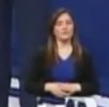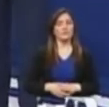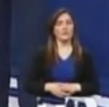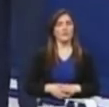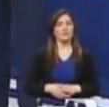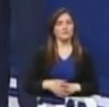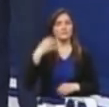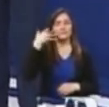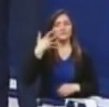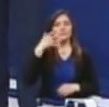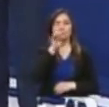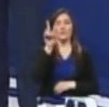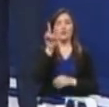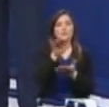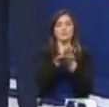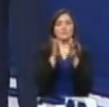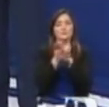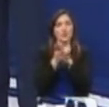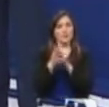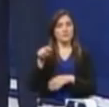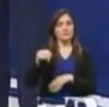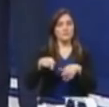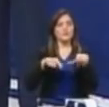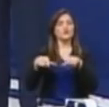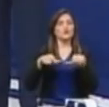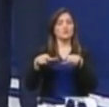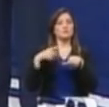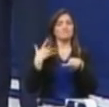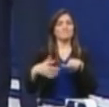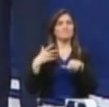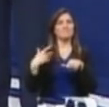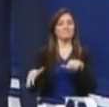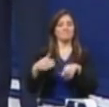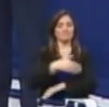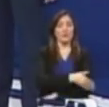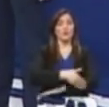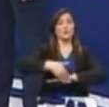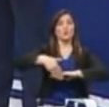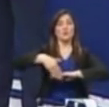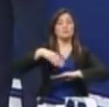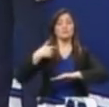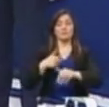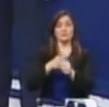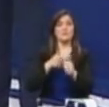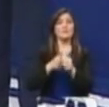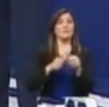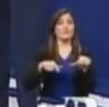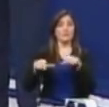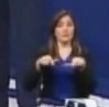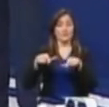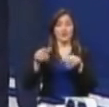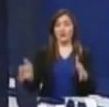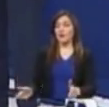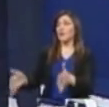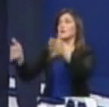Y el 22 de noviembre en este espacio les mostramos el pésimo estado en que estaban las calles paralelas a la flamante